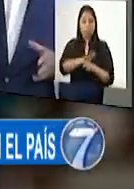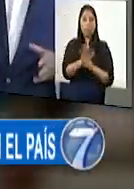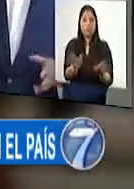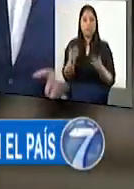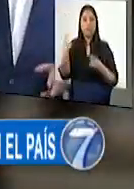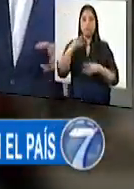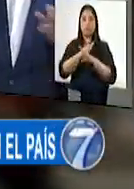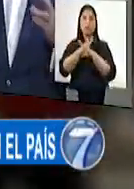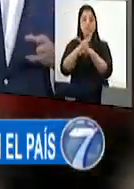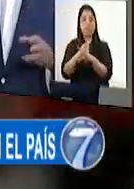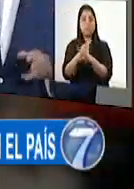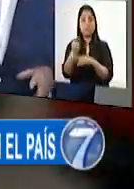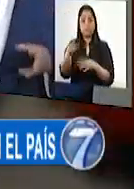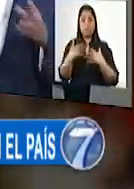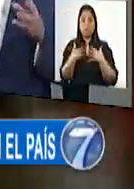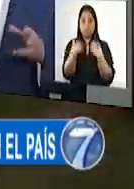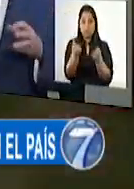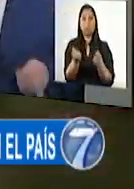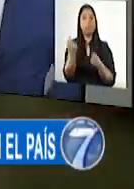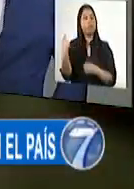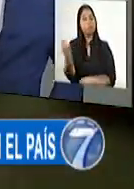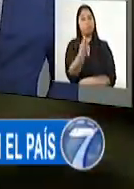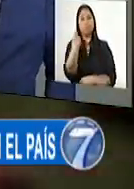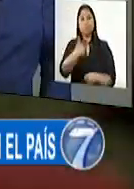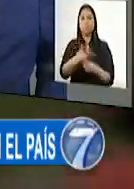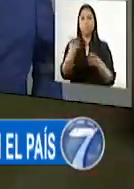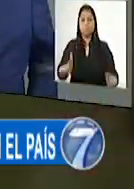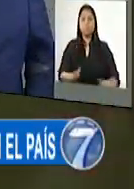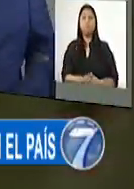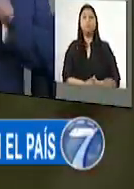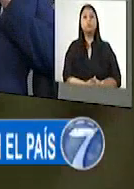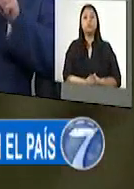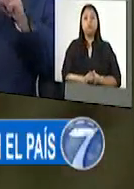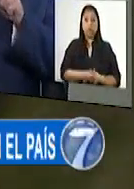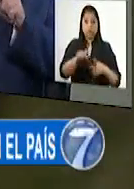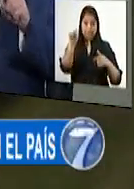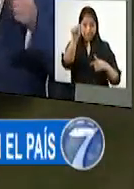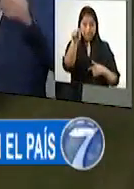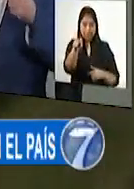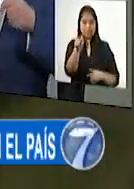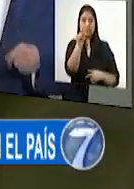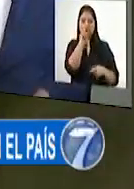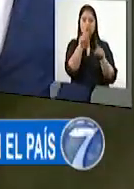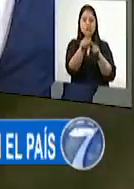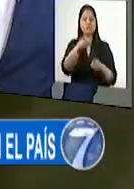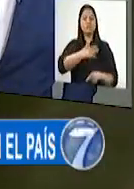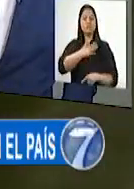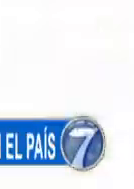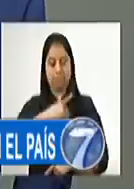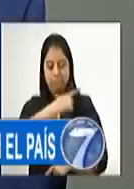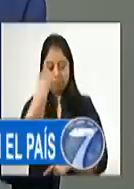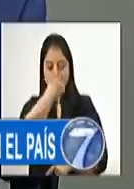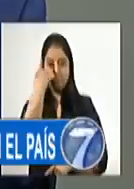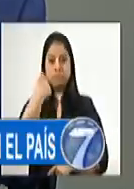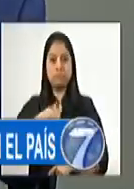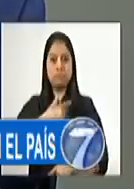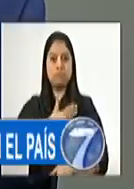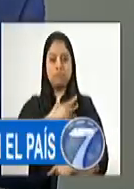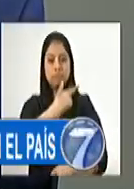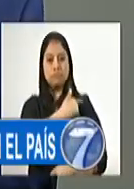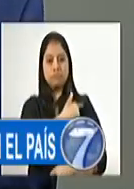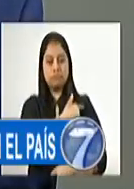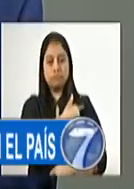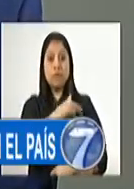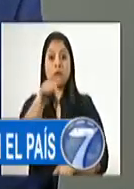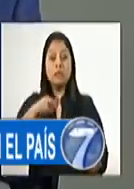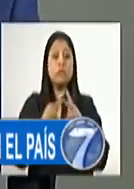para garantizar la salud de todos los guatemaltecos. Y ese es mi deber. Desde el inicio de la